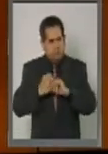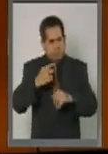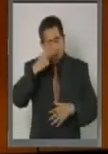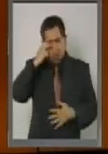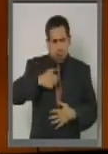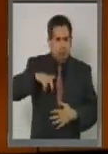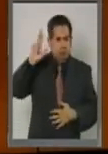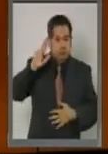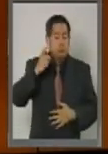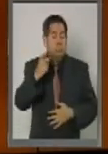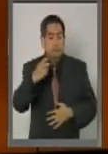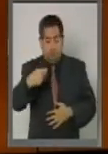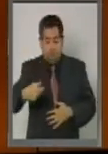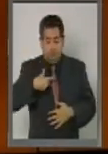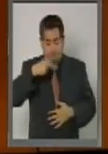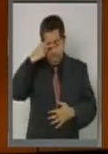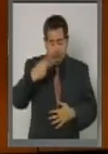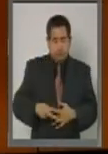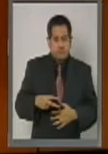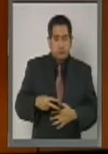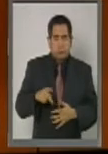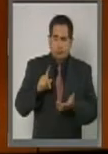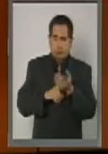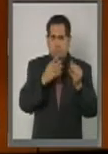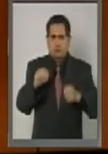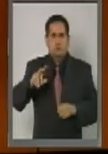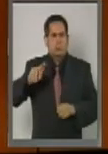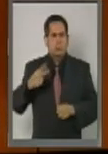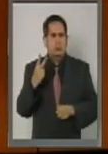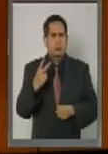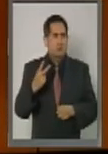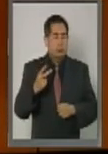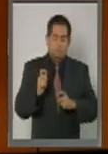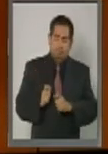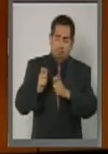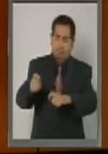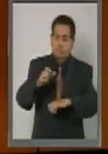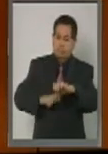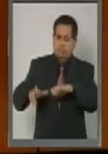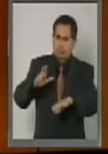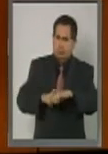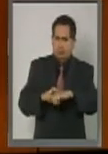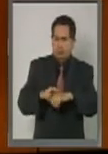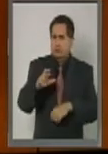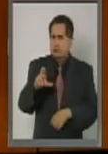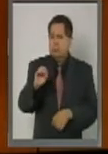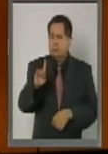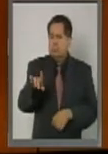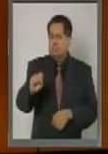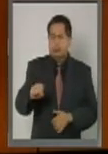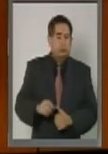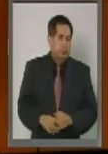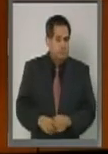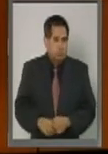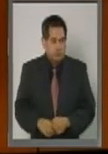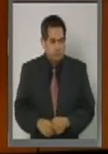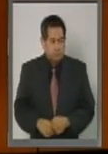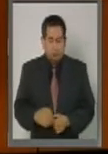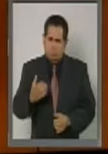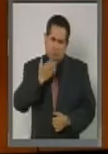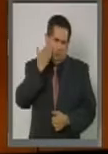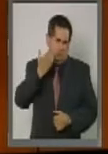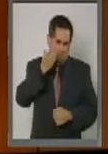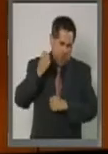valió en 1982 el Premio Nobel de la Paz al embajador Alfonso García Robles. Apoyándonos en nuestra